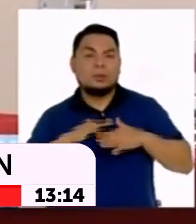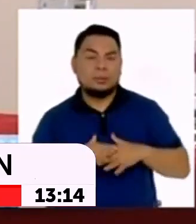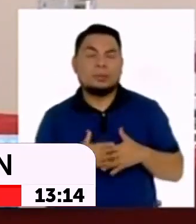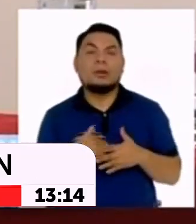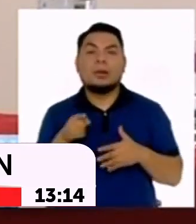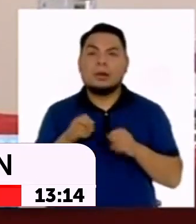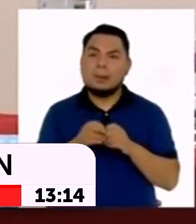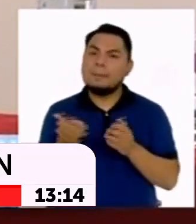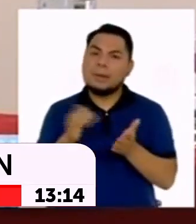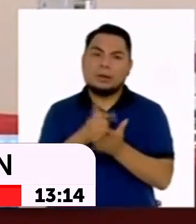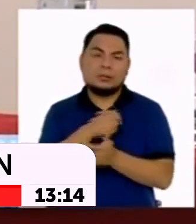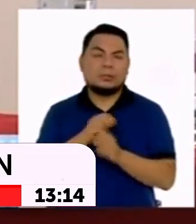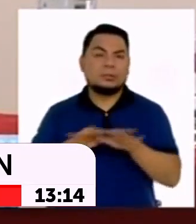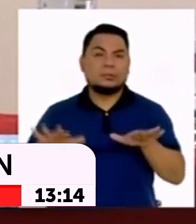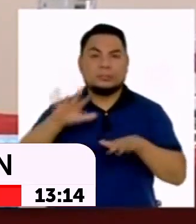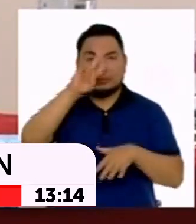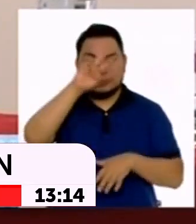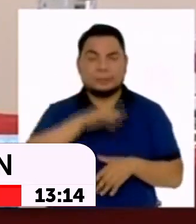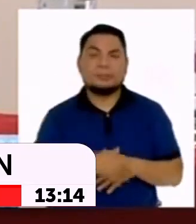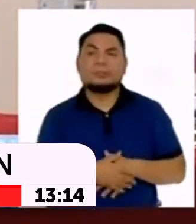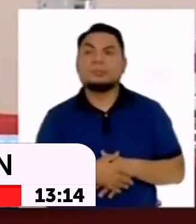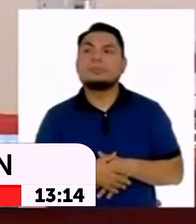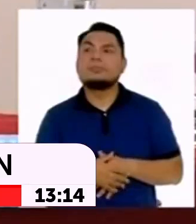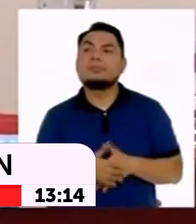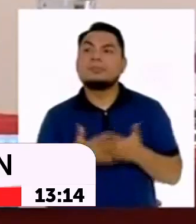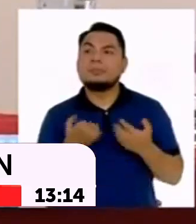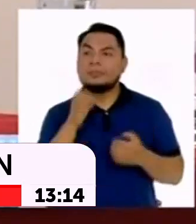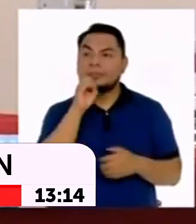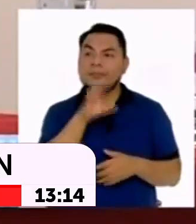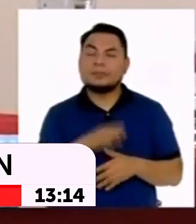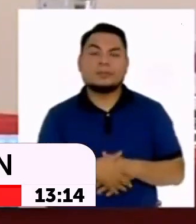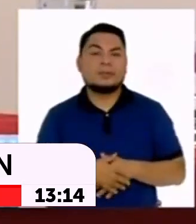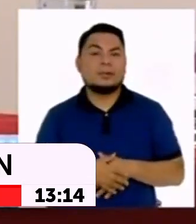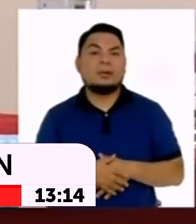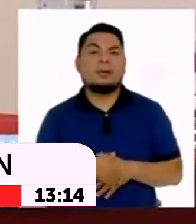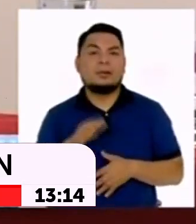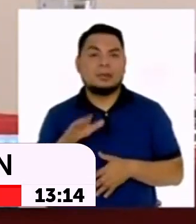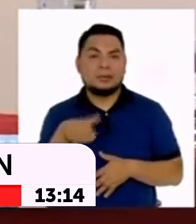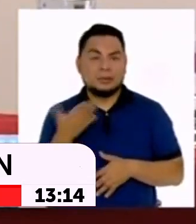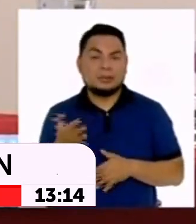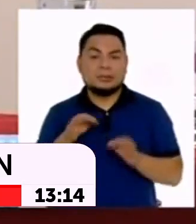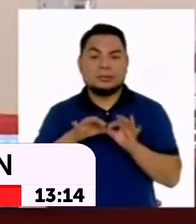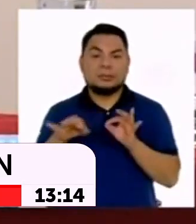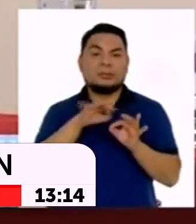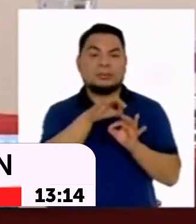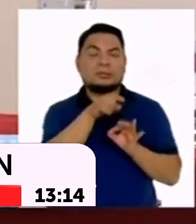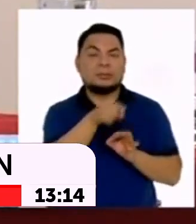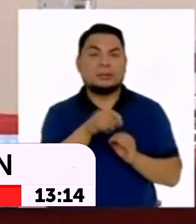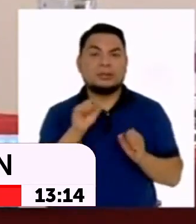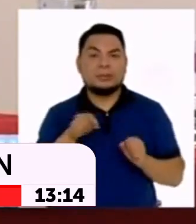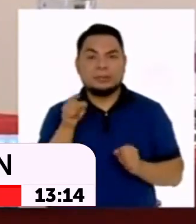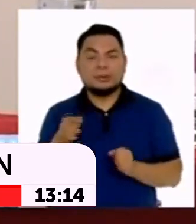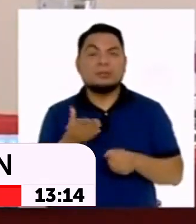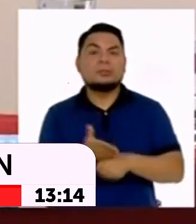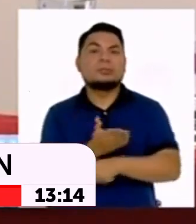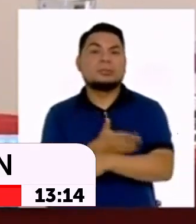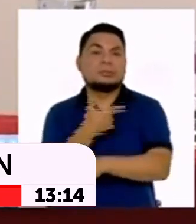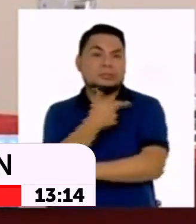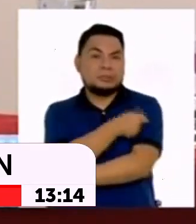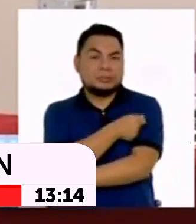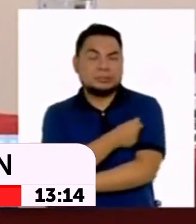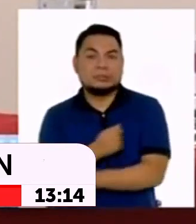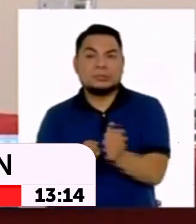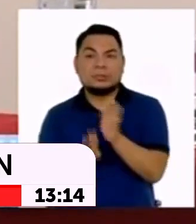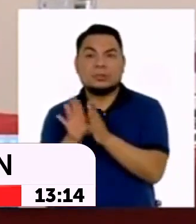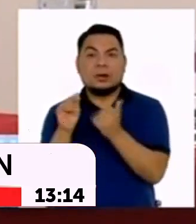sigan ampliando en nuestro país. Quiero señalar que hay regiones que se han destacado en el proceso de